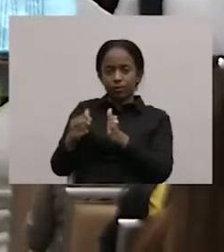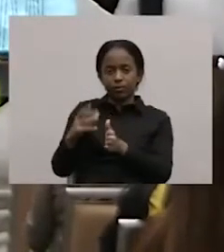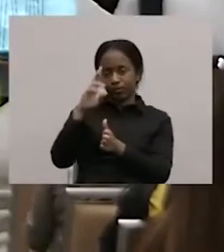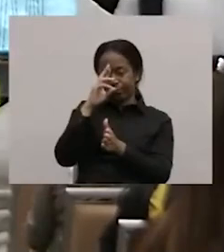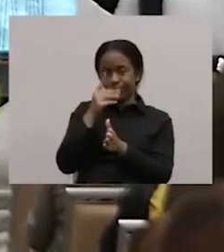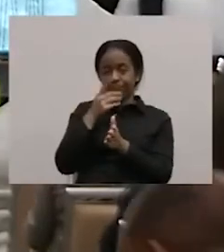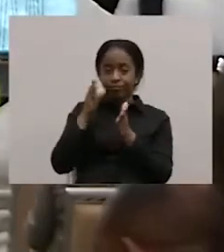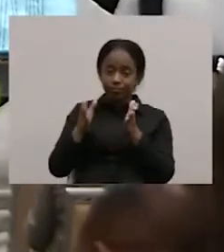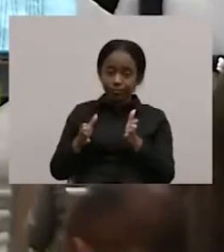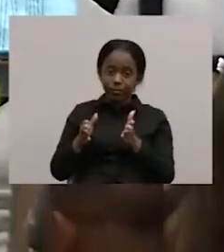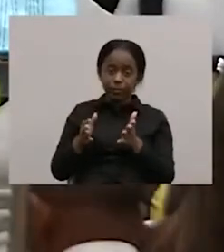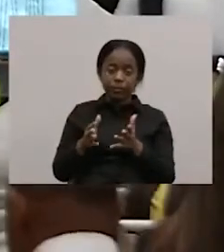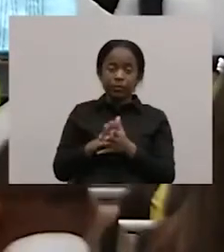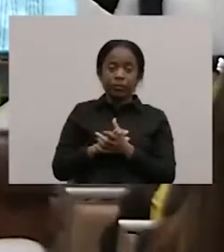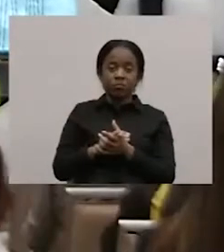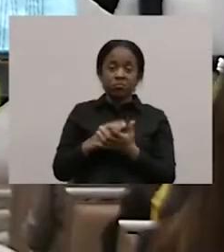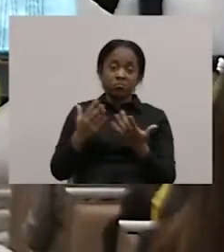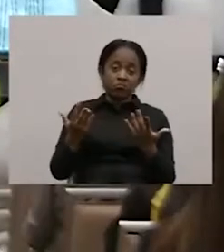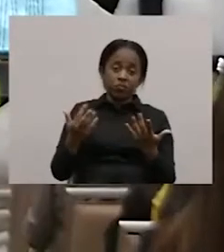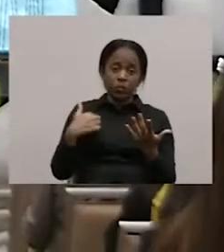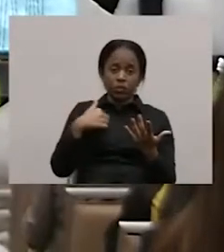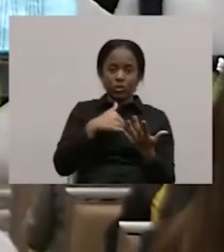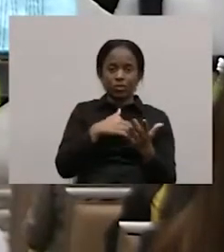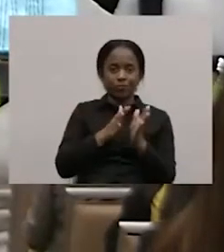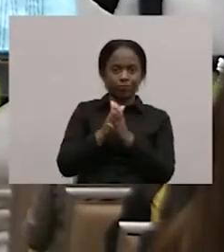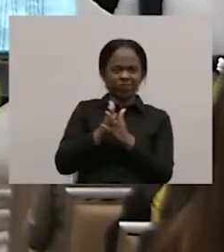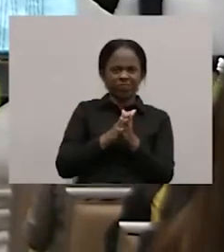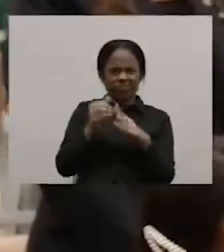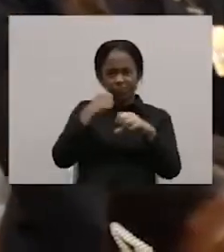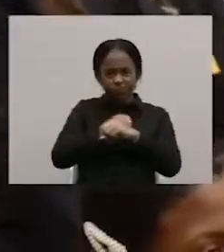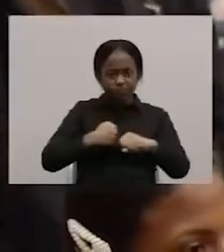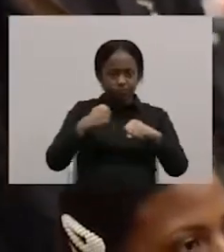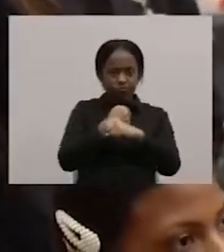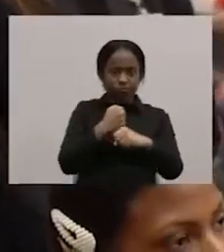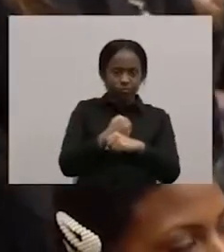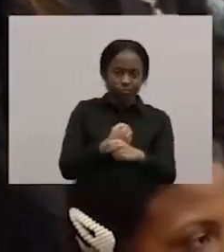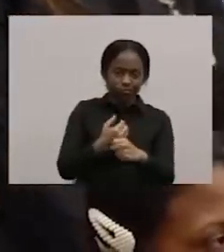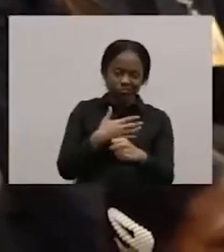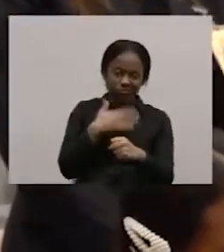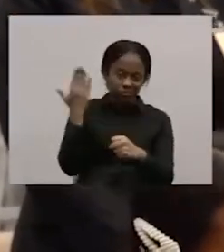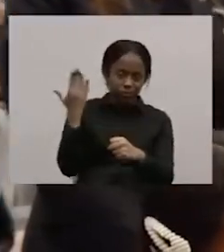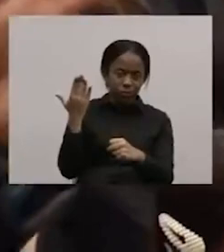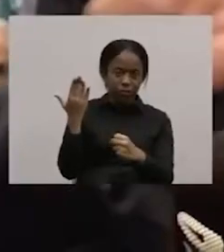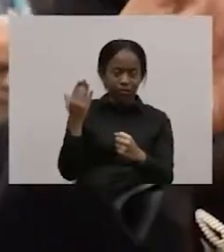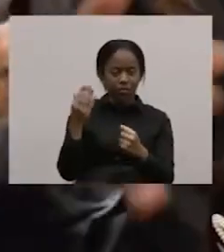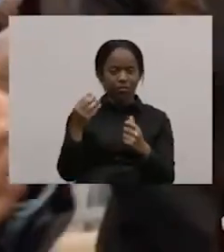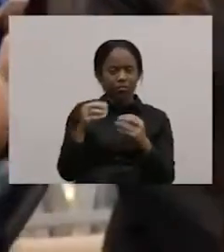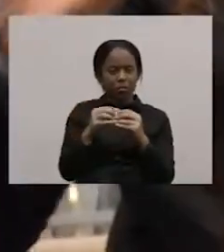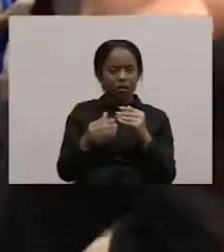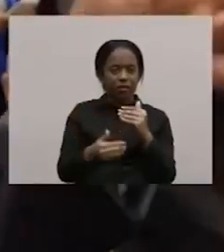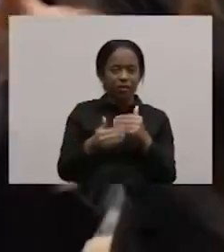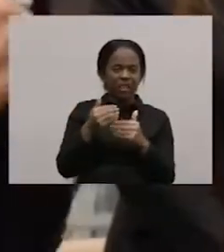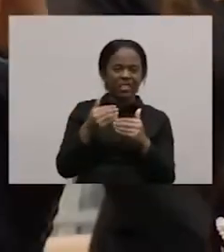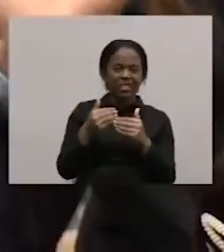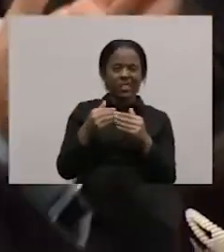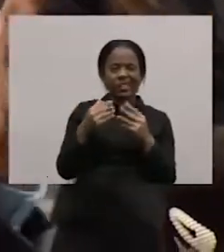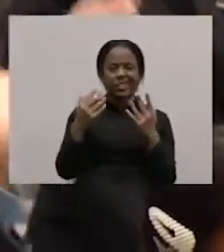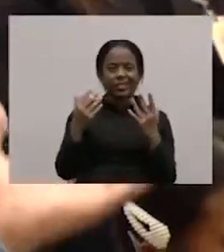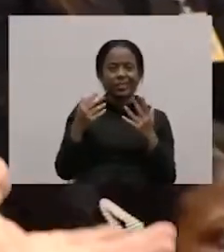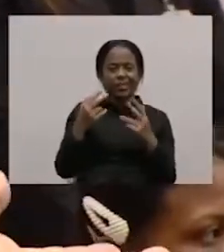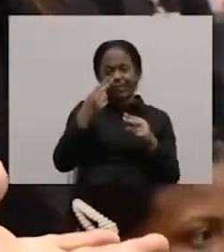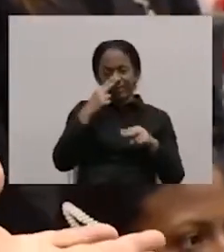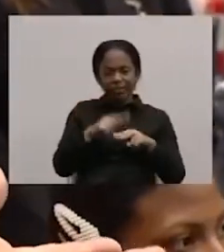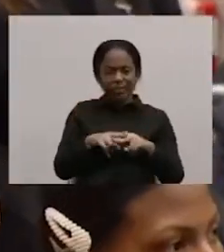aquí no tenemos ese espíritu de lucha, ese espíritu gremial. Y es más fácil la chercha y las cositas